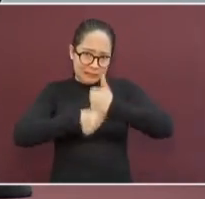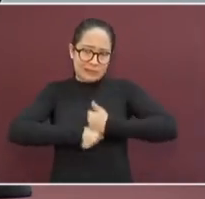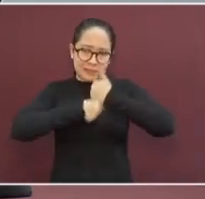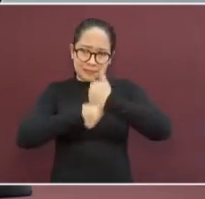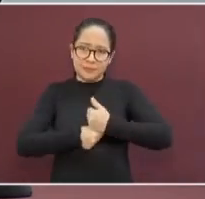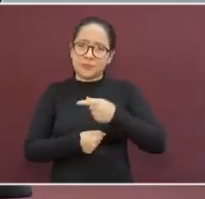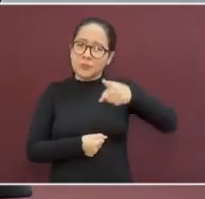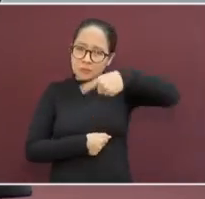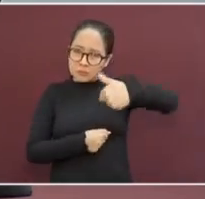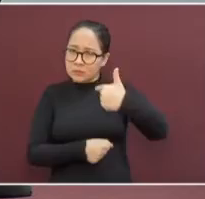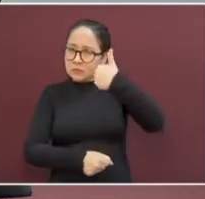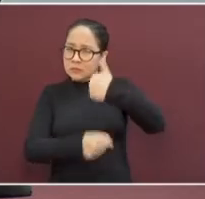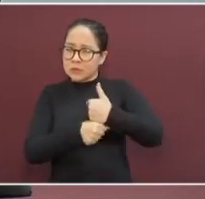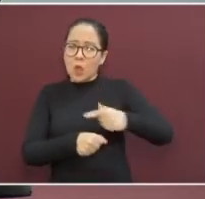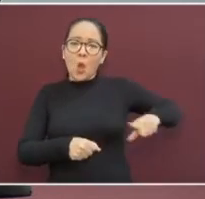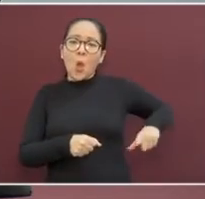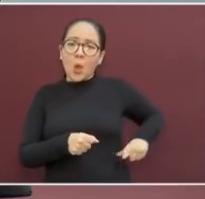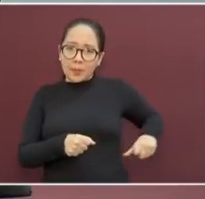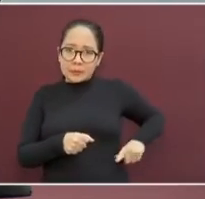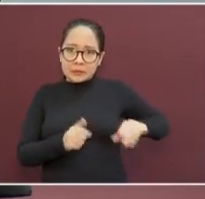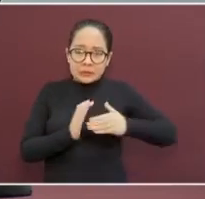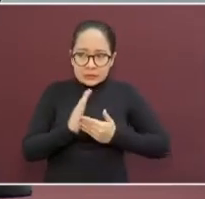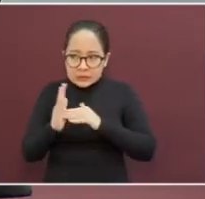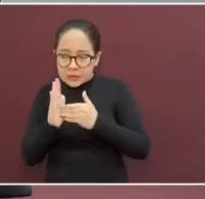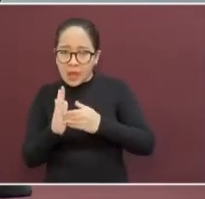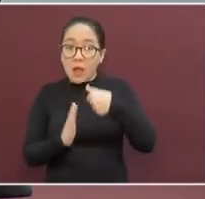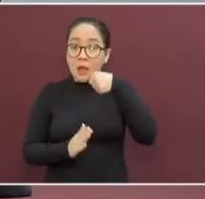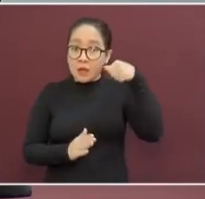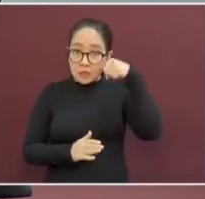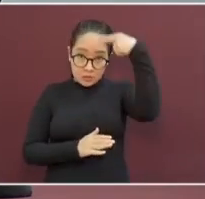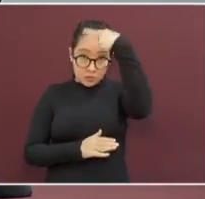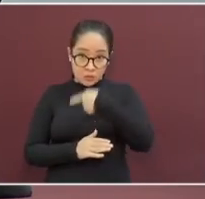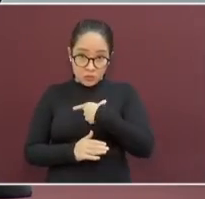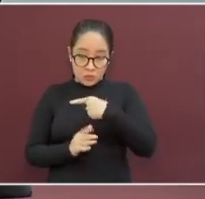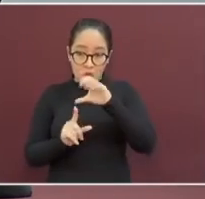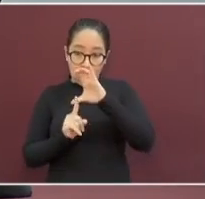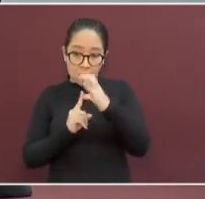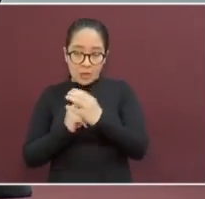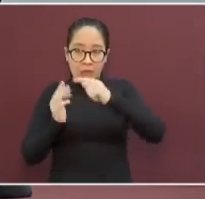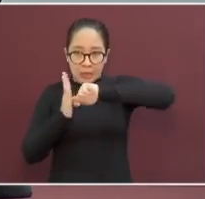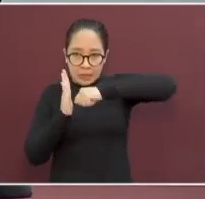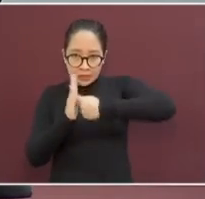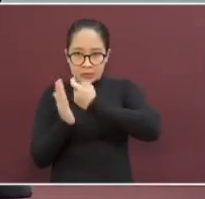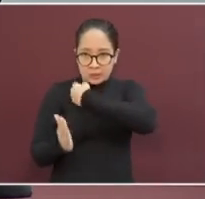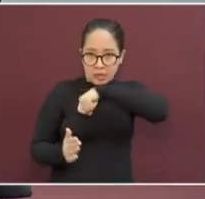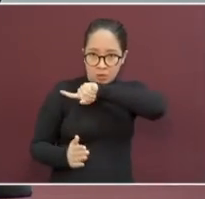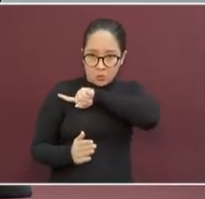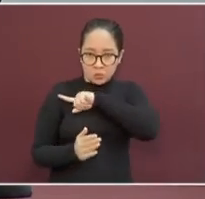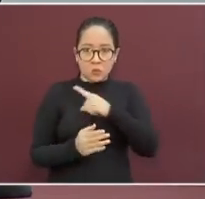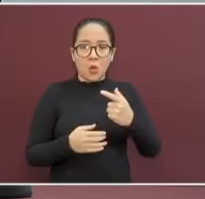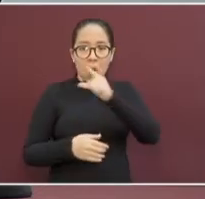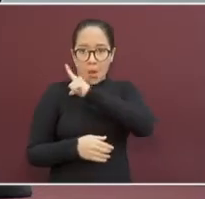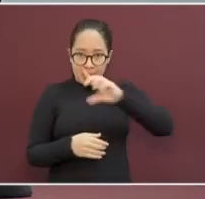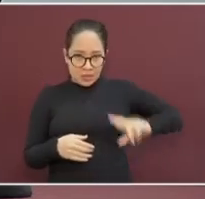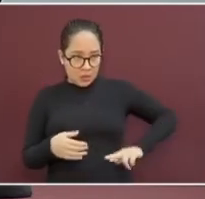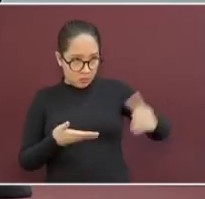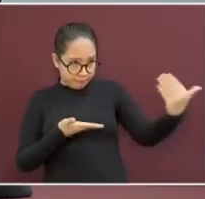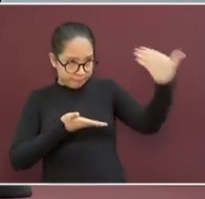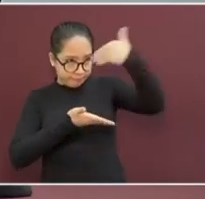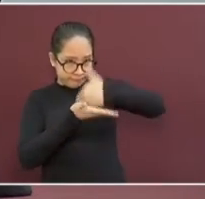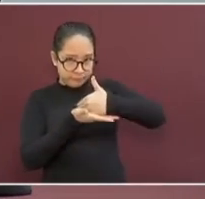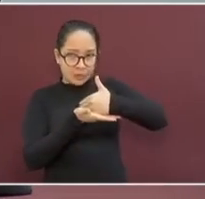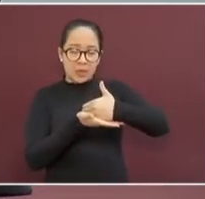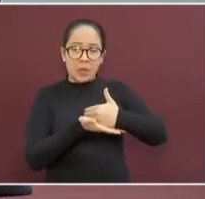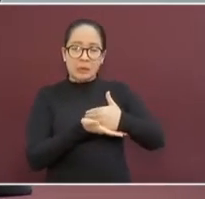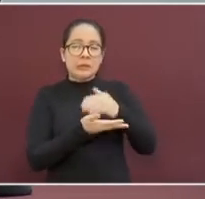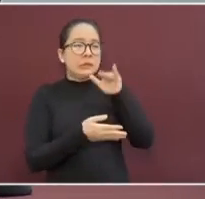de gobierno anoche precisamente estuvimos en el comité técnico de salud con el señor gobernador solicitando